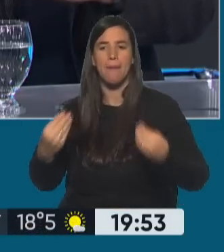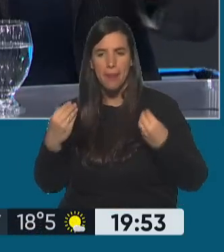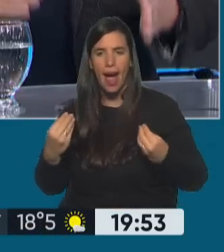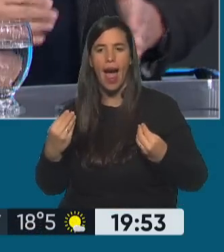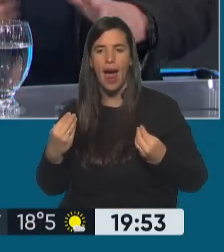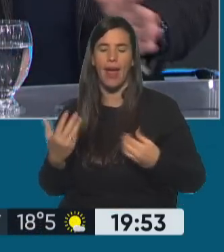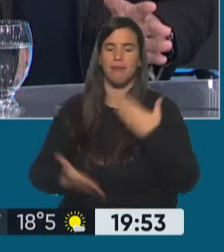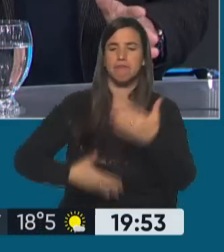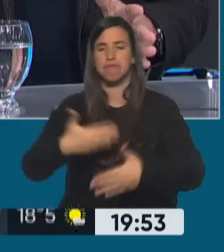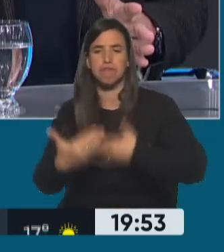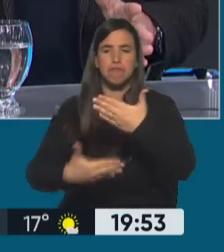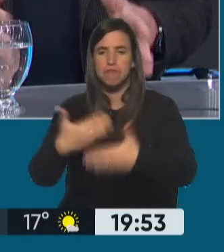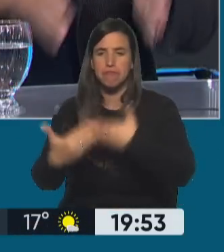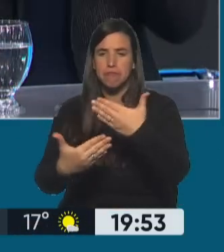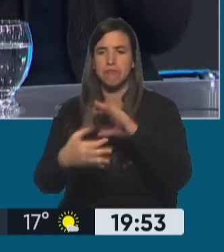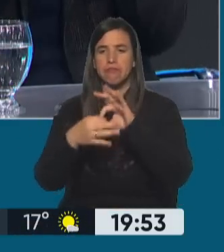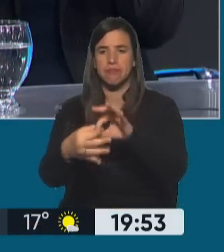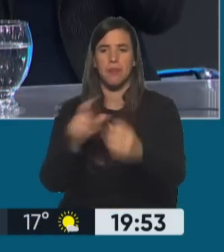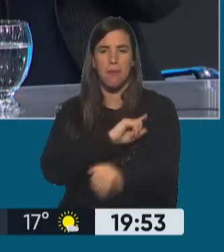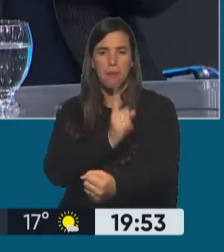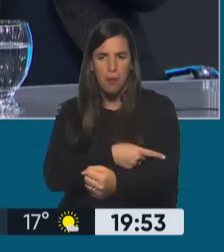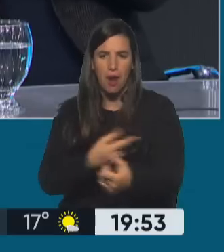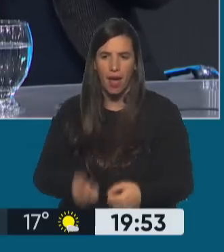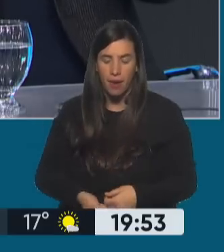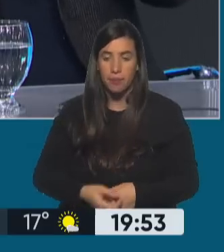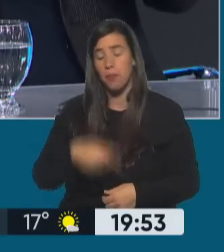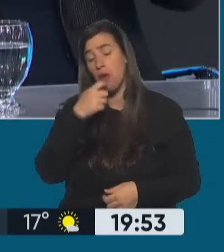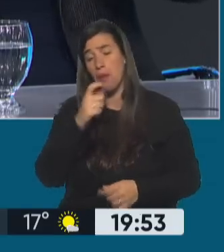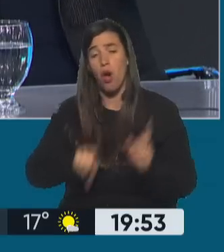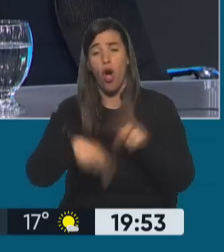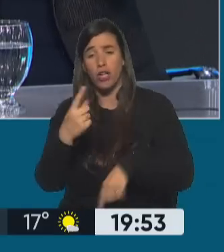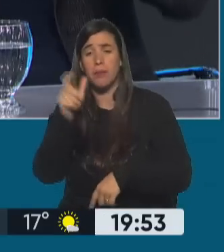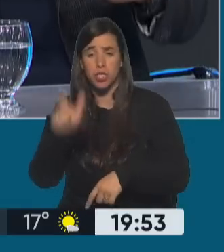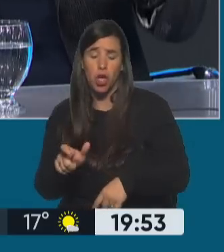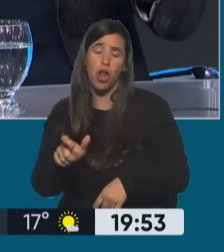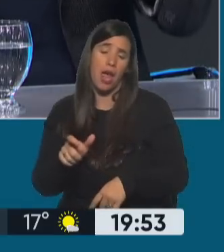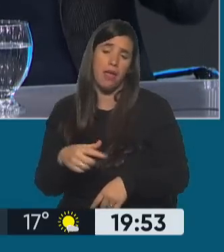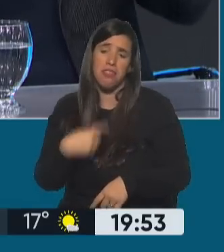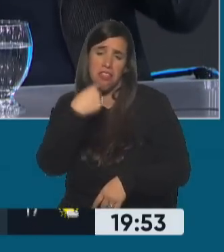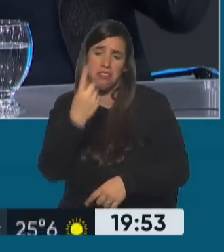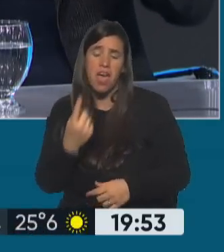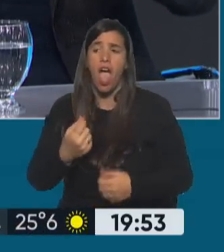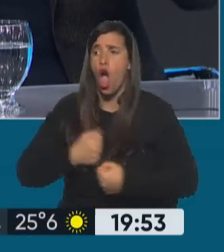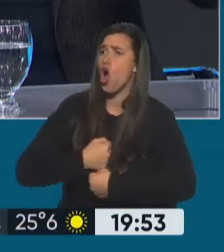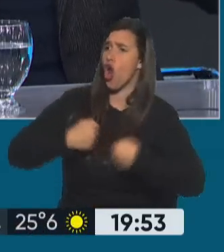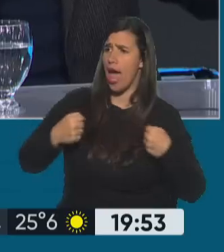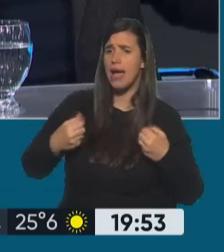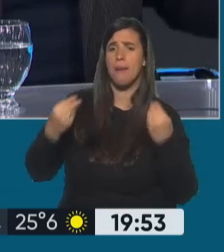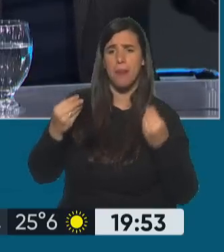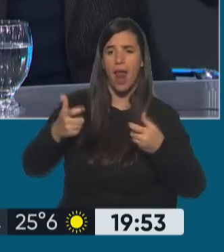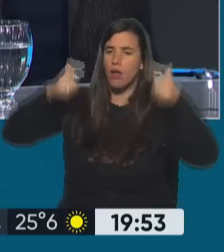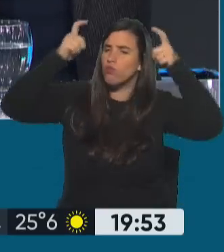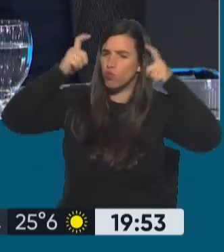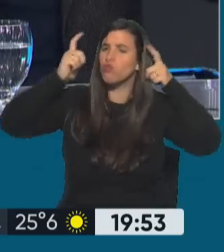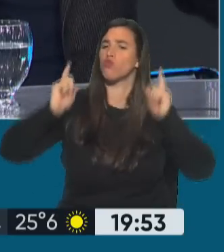vinculada con la ambición y con el poder. Ricardo III tiene coraje para sostener su corona hasta